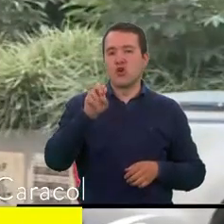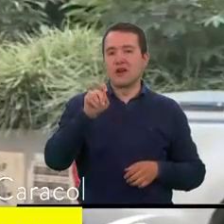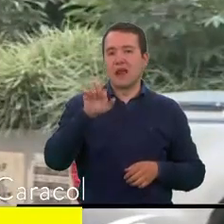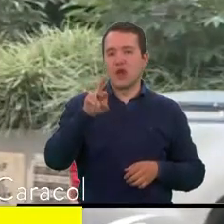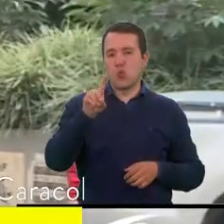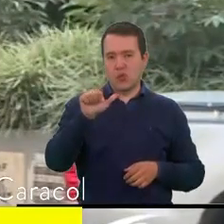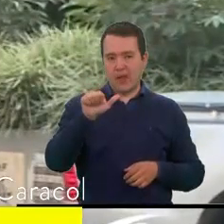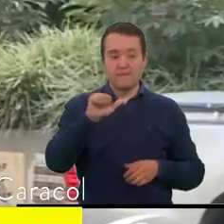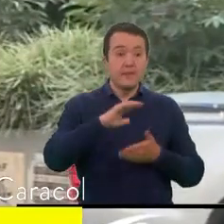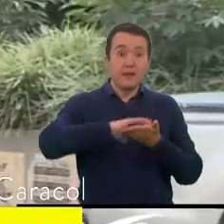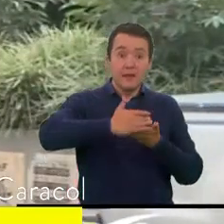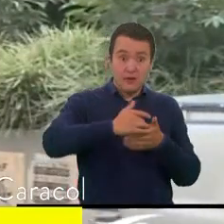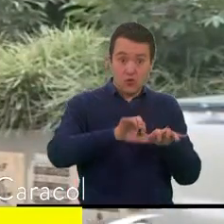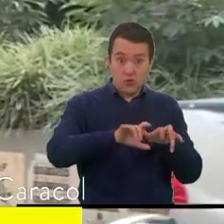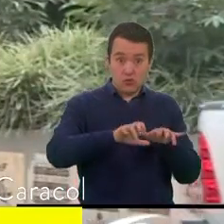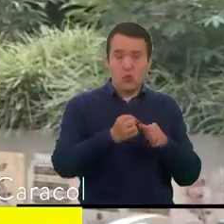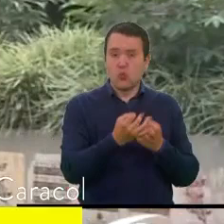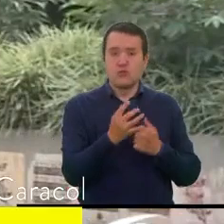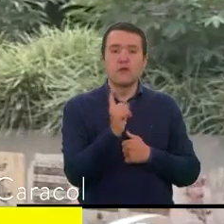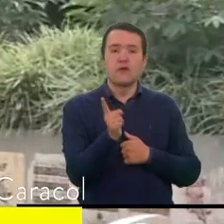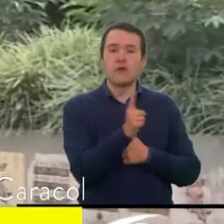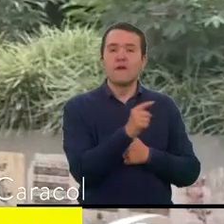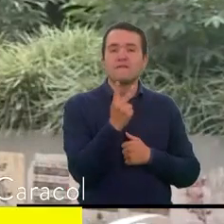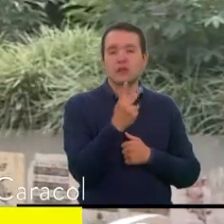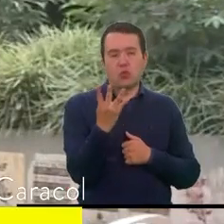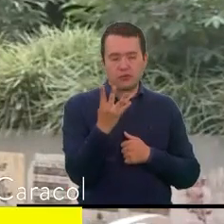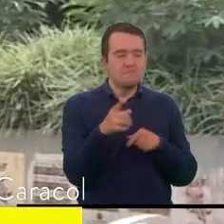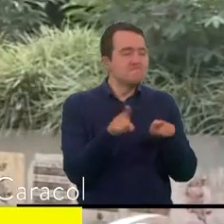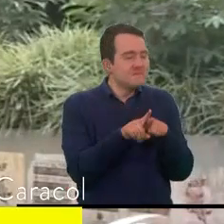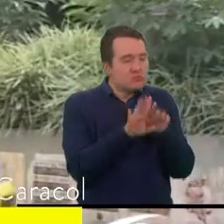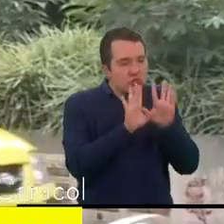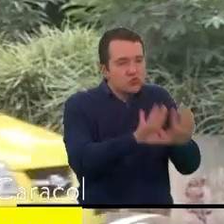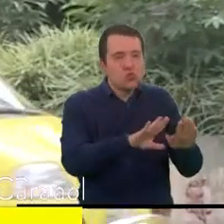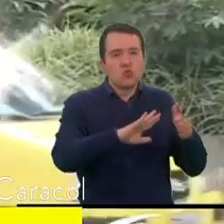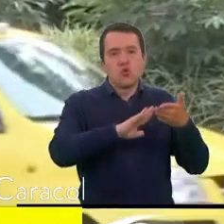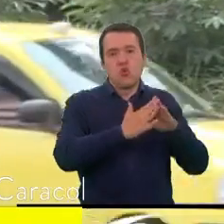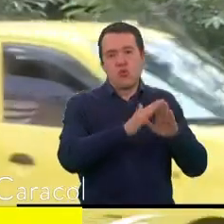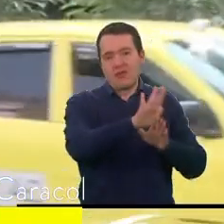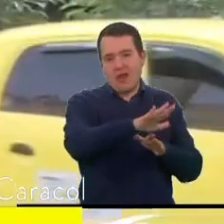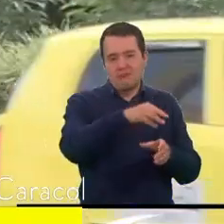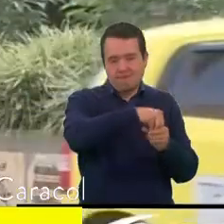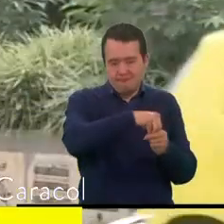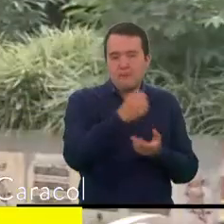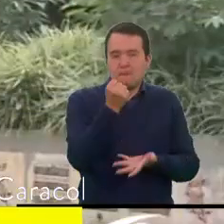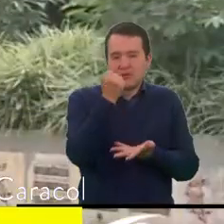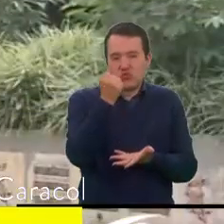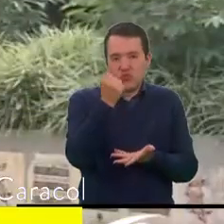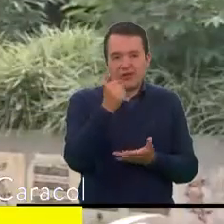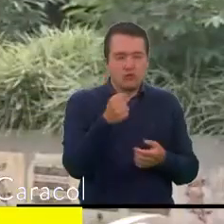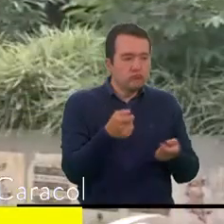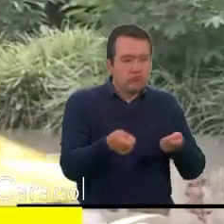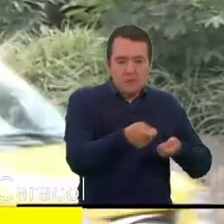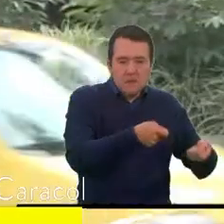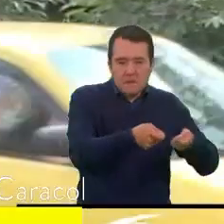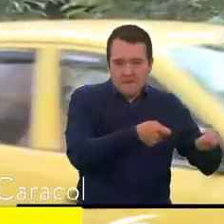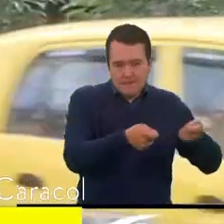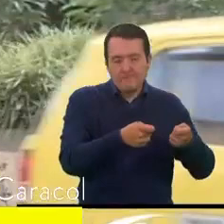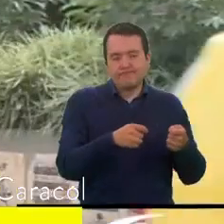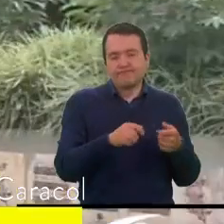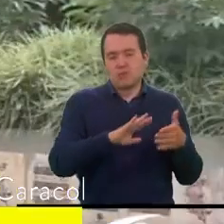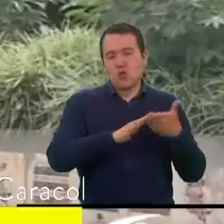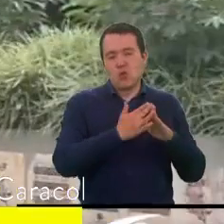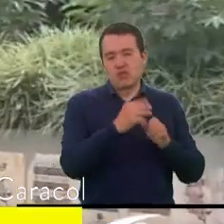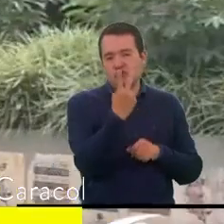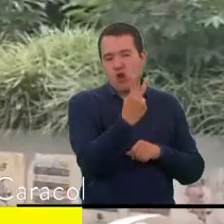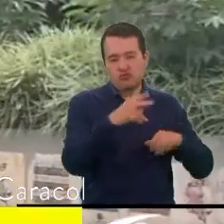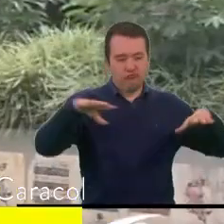que también habían sido adquiridos con el presupuesto participativo, en este caso de la Comuna 2 de Medellín. Una noticia sin